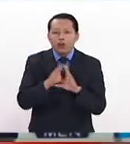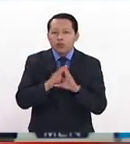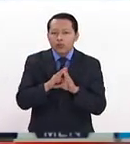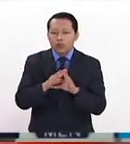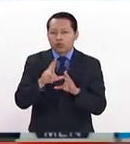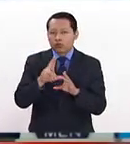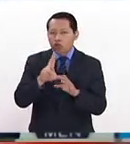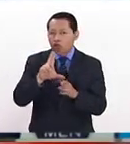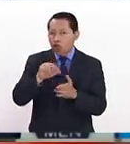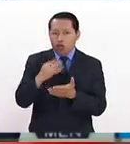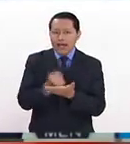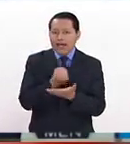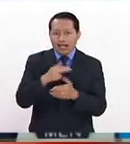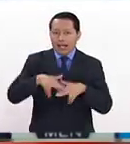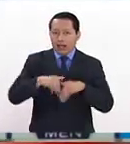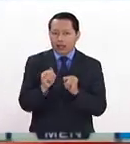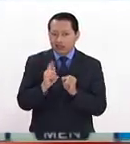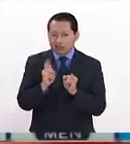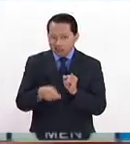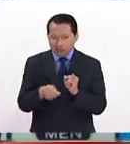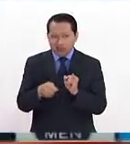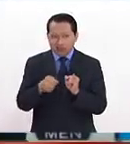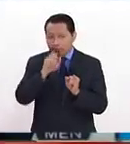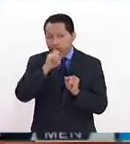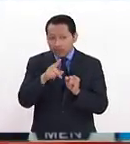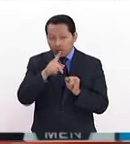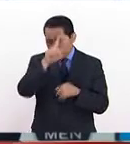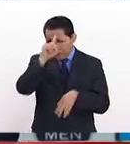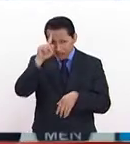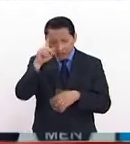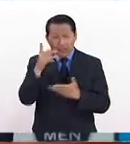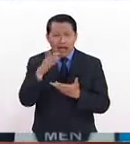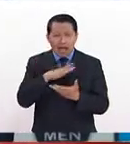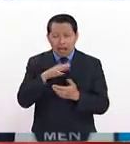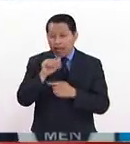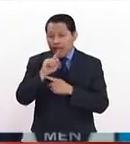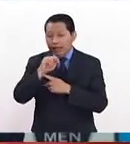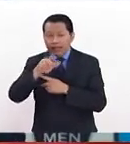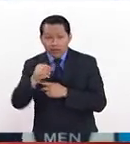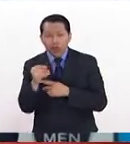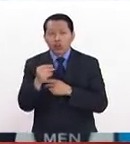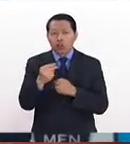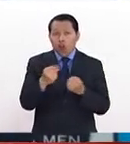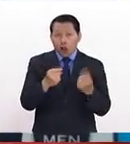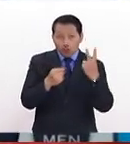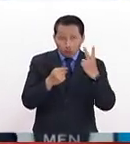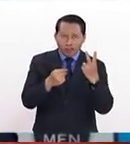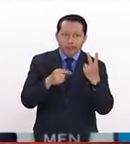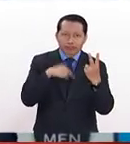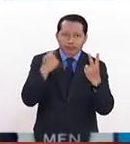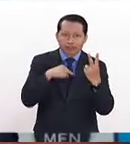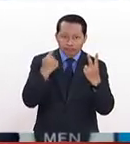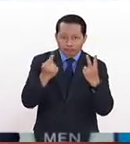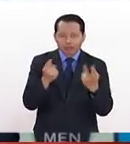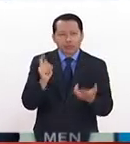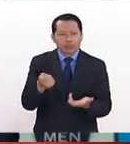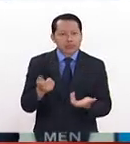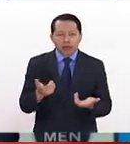gane ninguno, pero esto supongo que también es la intención del Madrid, la intención del Atlético de Madrid, y los dos han perdido en esta jornada, es así. Nosotros